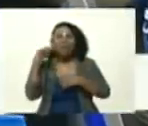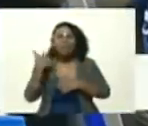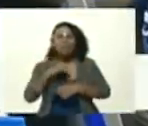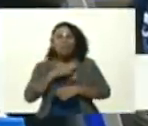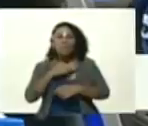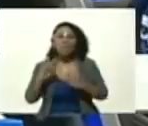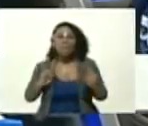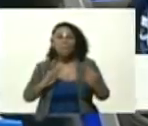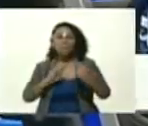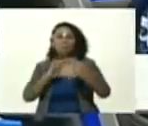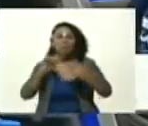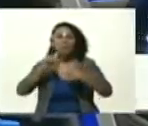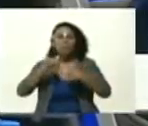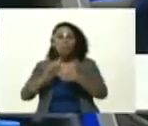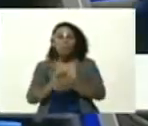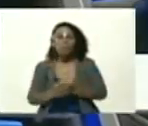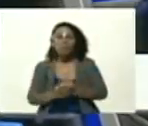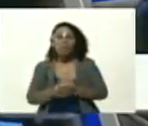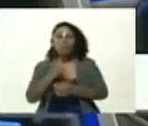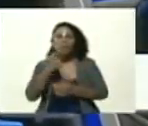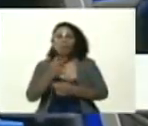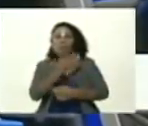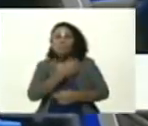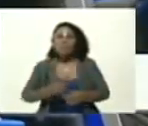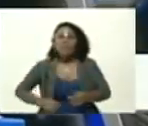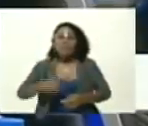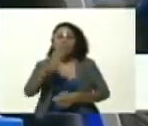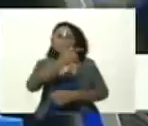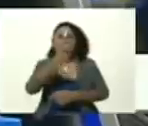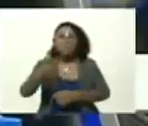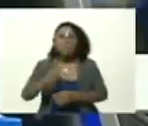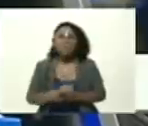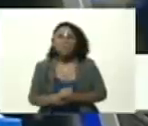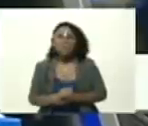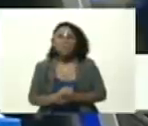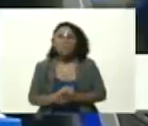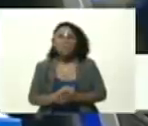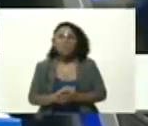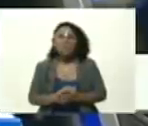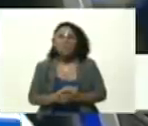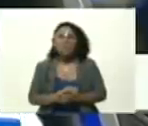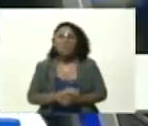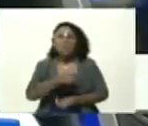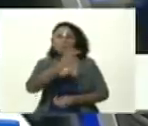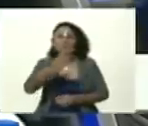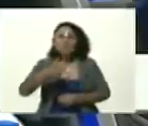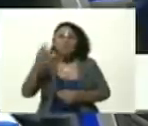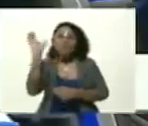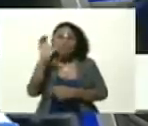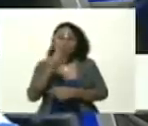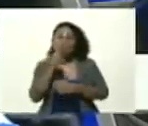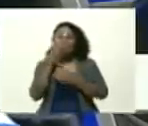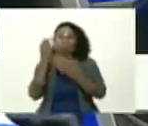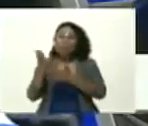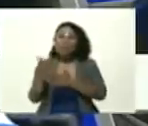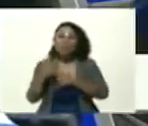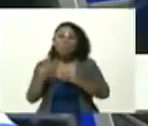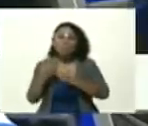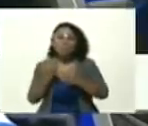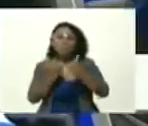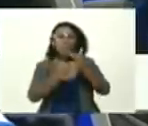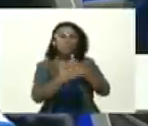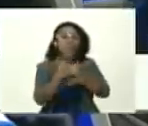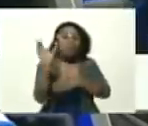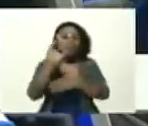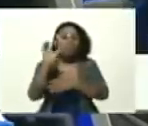hemos encontrado, como lo decía el presidente, es con la gente. La gente en Caracas es muy buena, pero cuando uno sale de